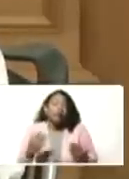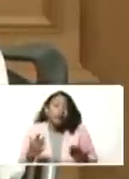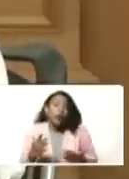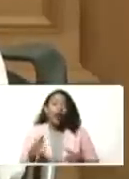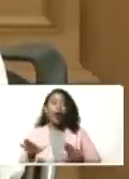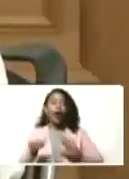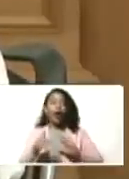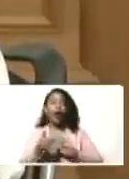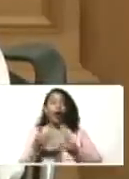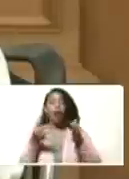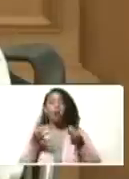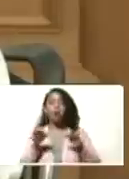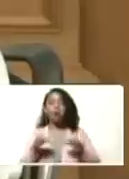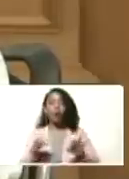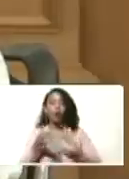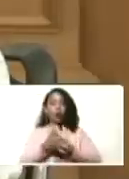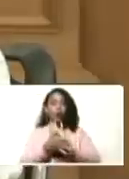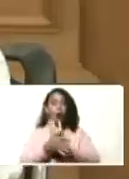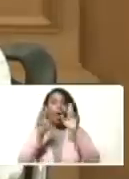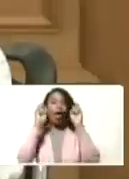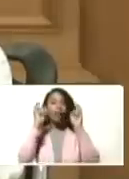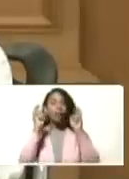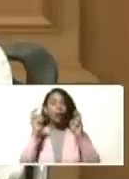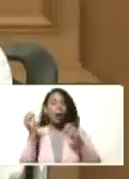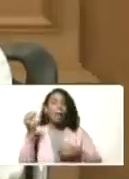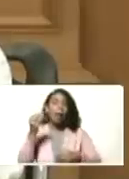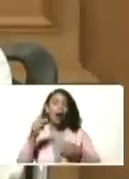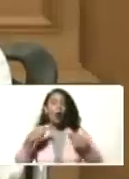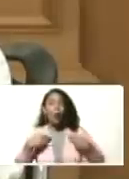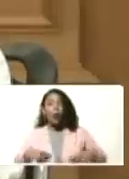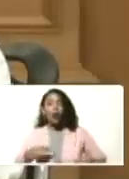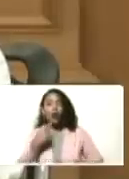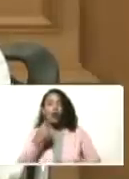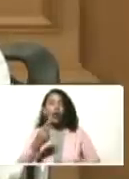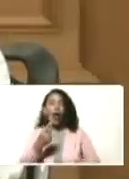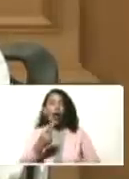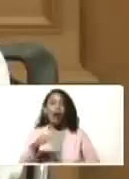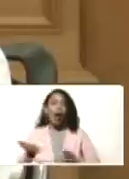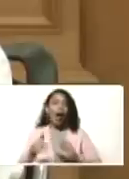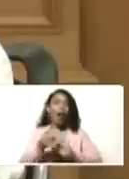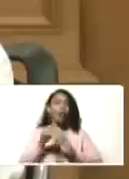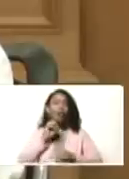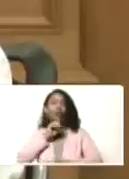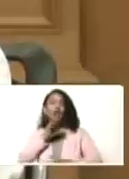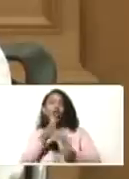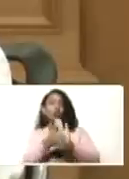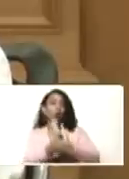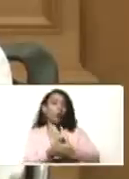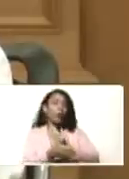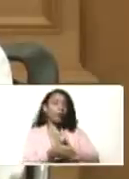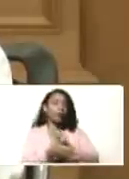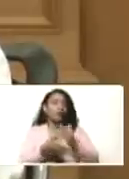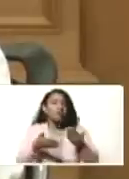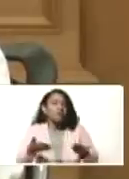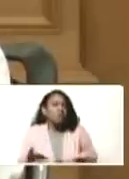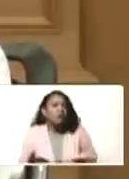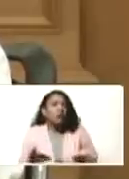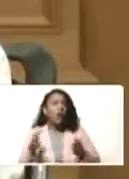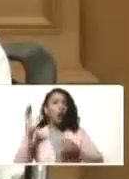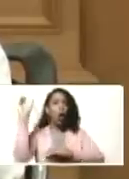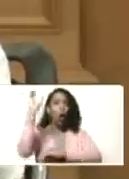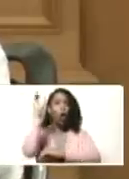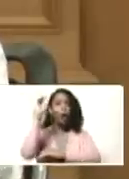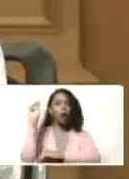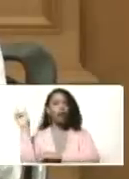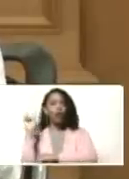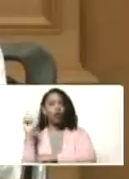antinatural, en términos más humanos diría antihistórico, el que Colombia y